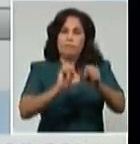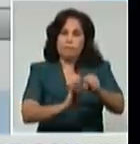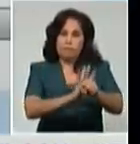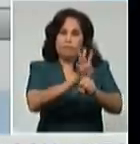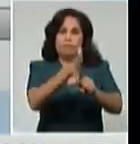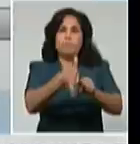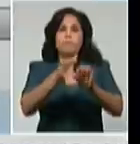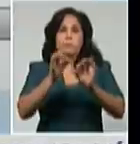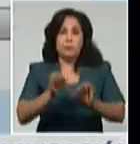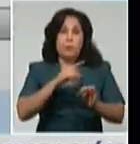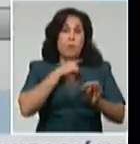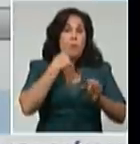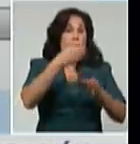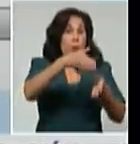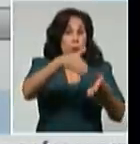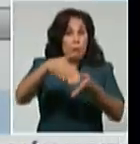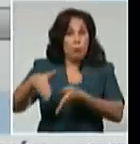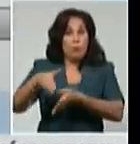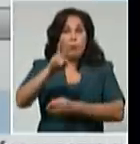Fallecieron